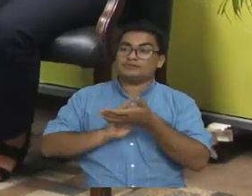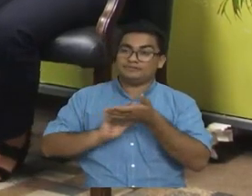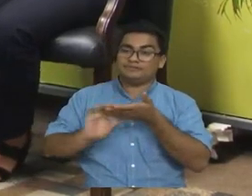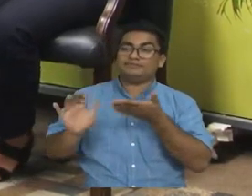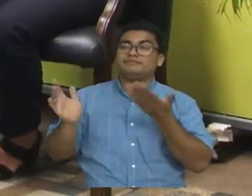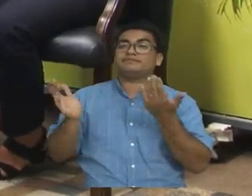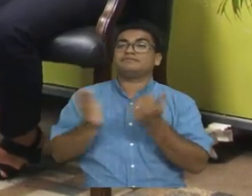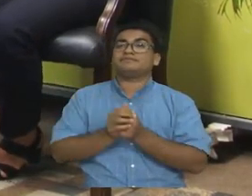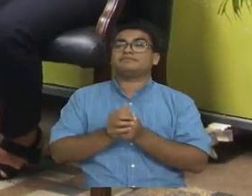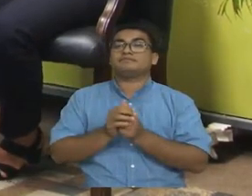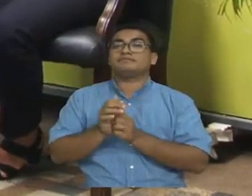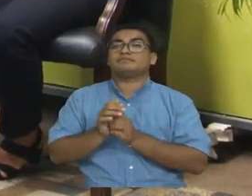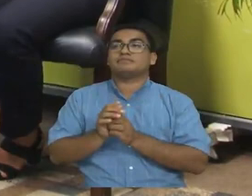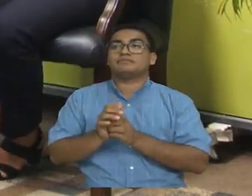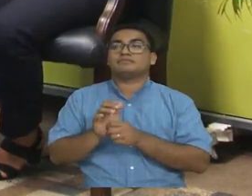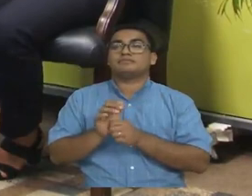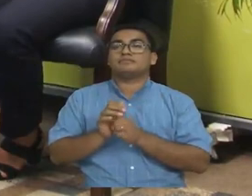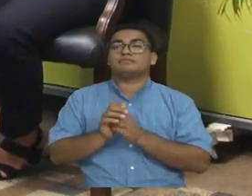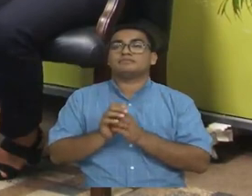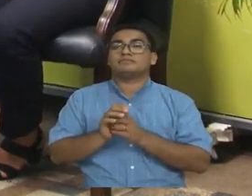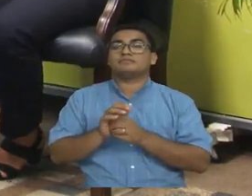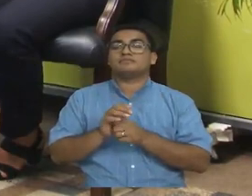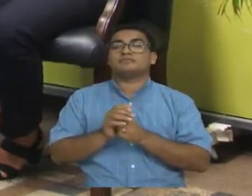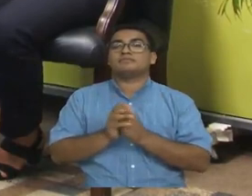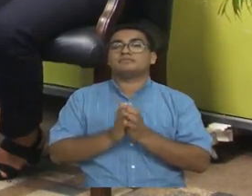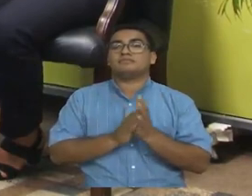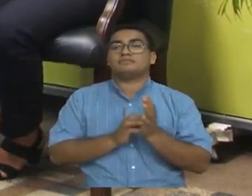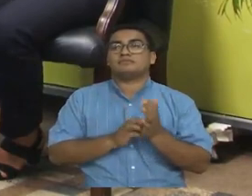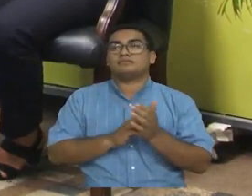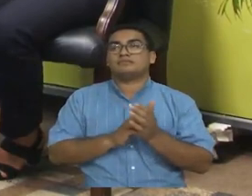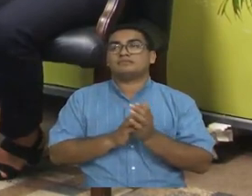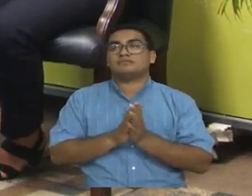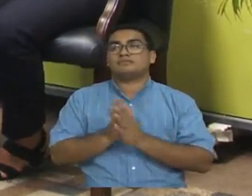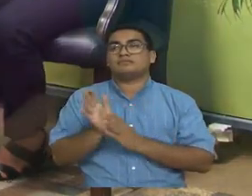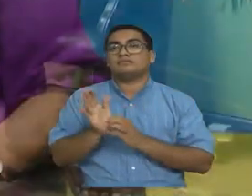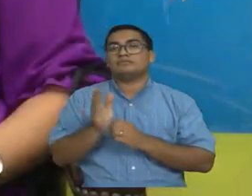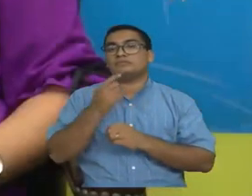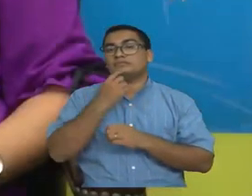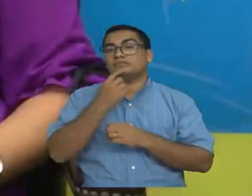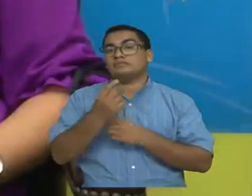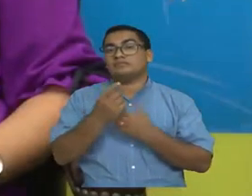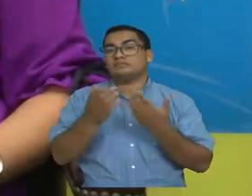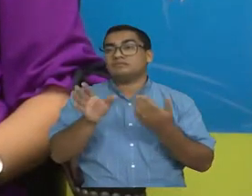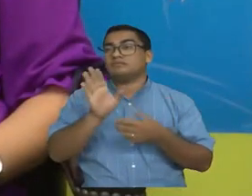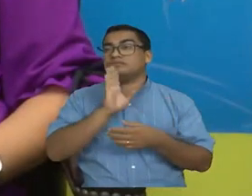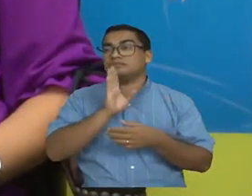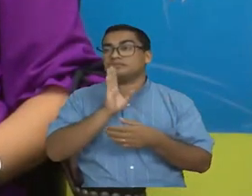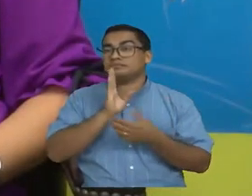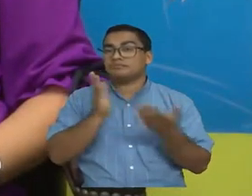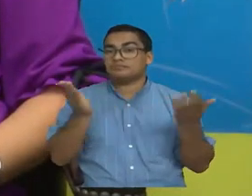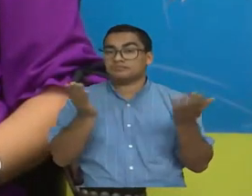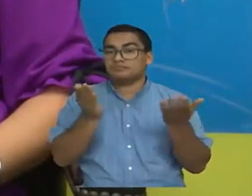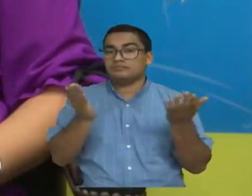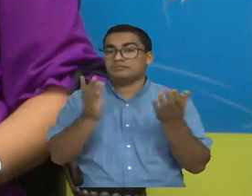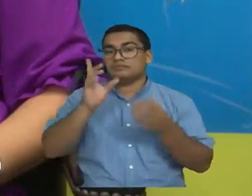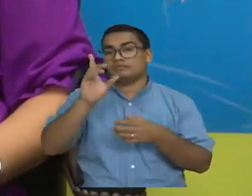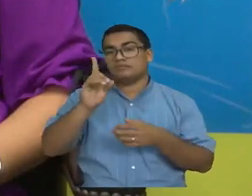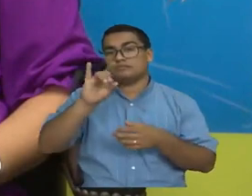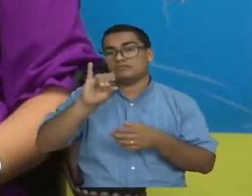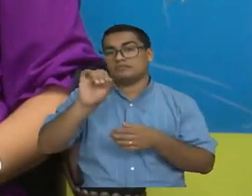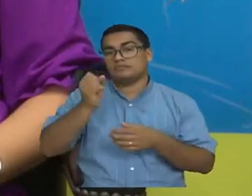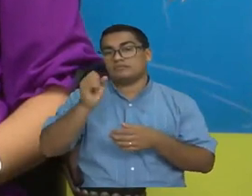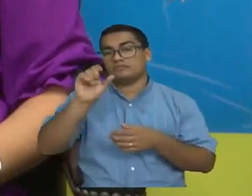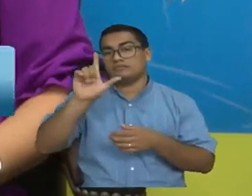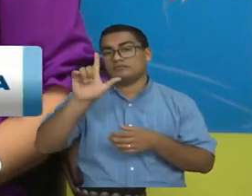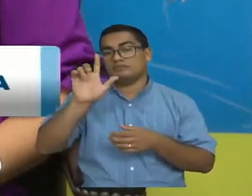Sí. El sonido también. Exactamente. En este momento pues vamos a hablar un poco de cómo se trata la dislexia, ¿verdad?